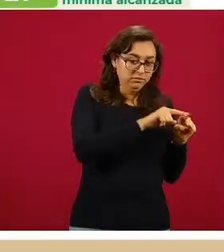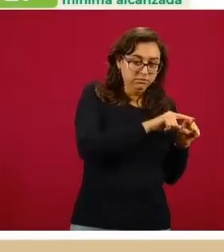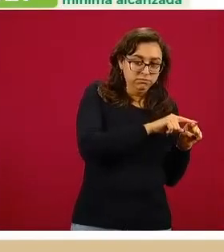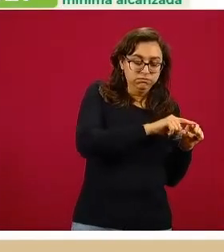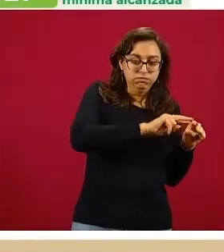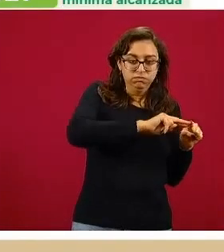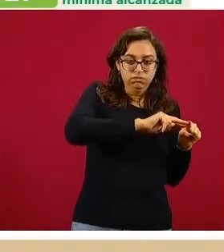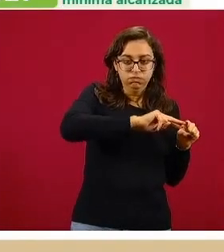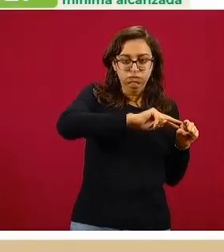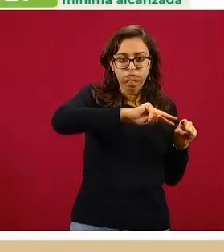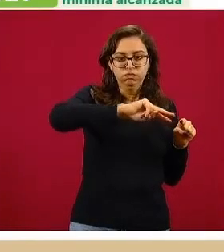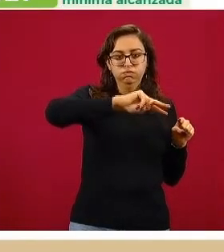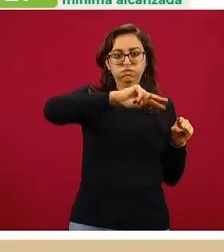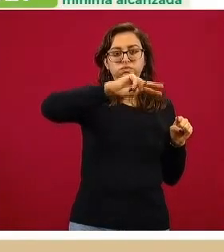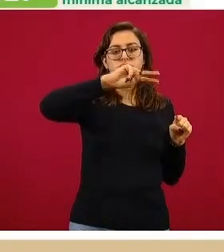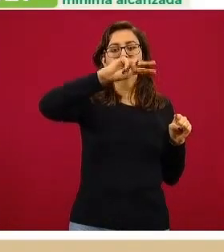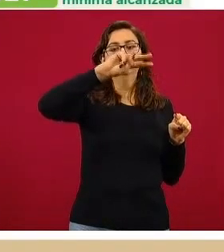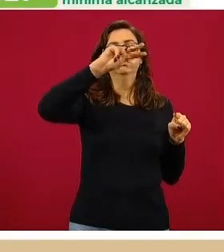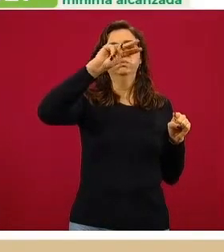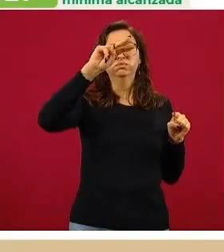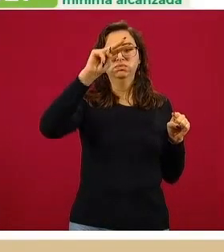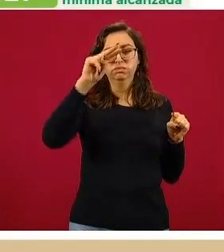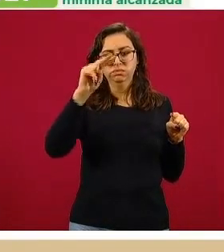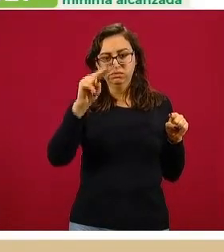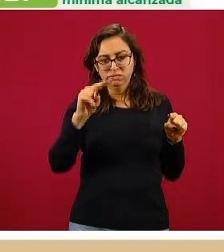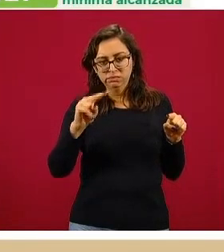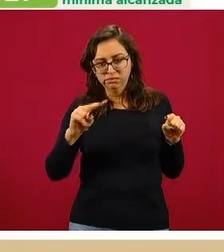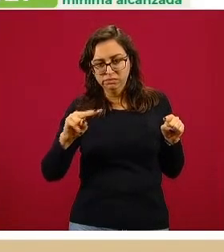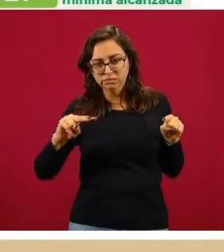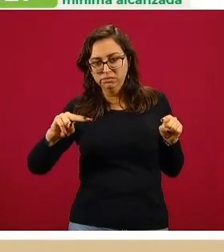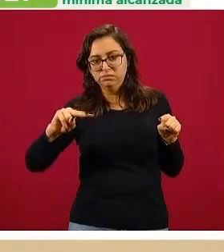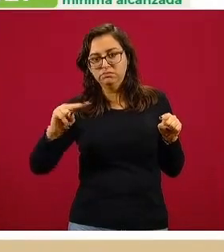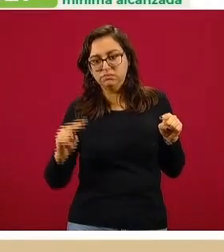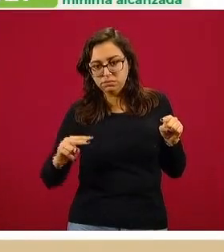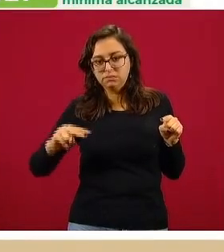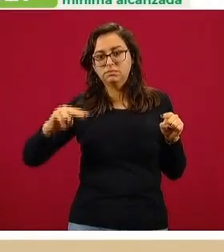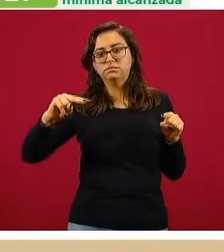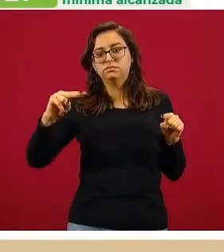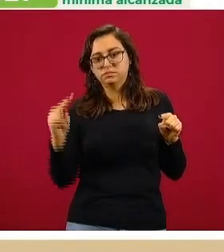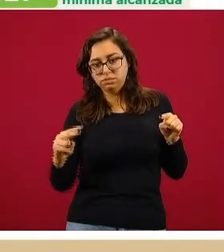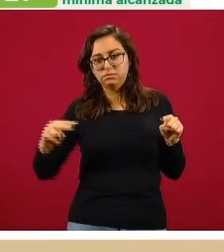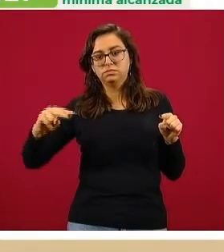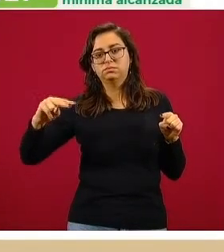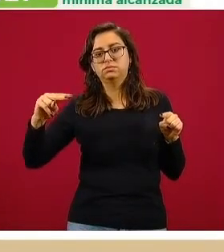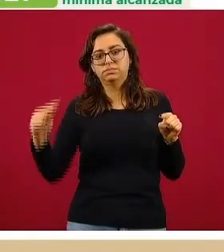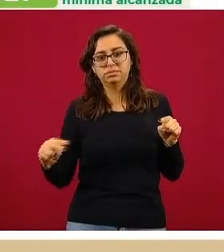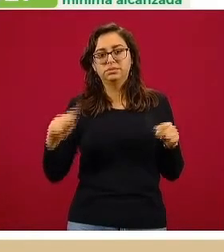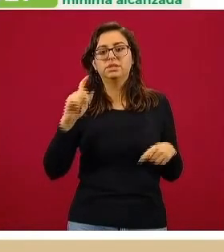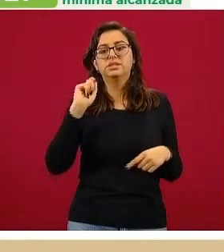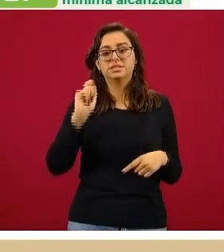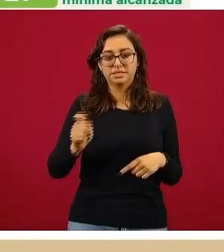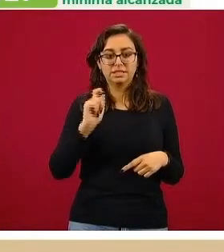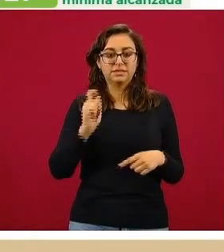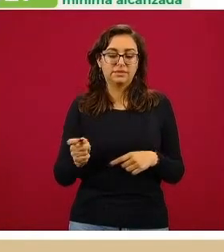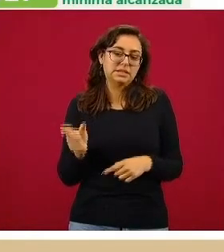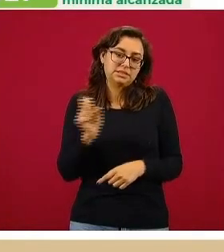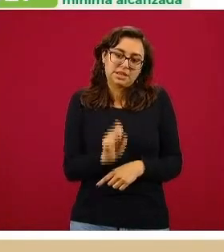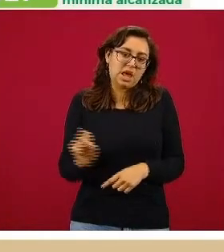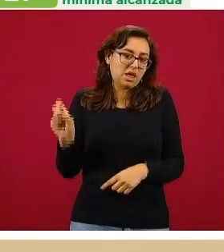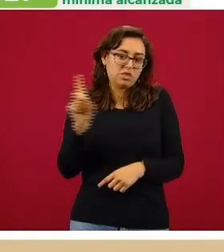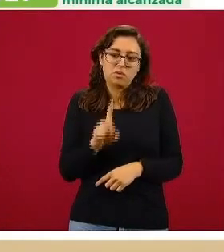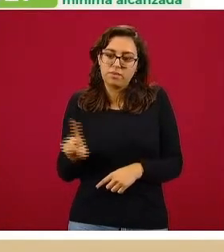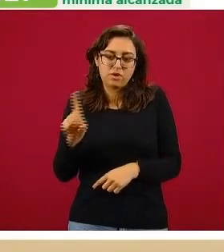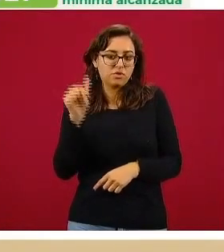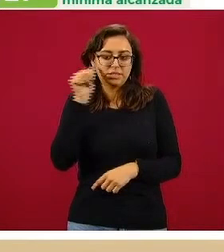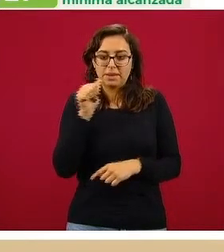inició, prácticamente cada 7 días tenemos una caída que representa precisamente lo que se reporta o notifica durante el fin de semana.